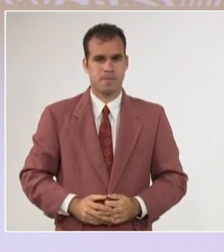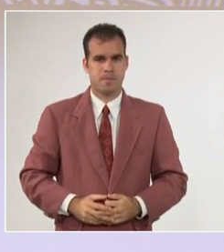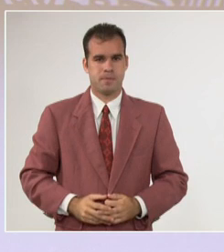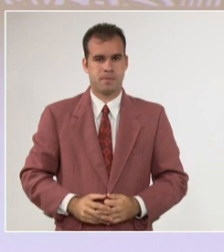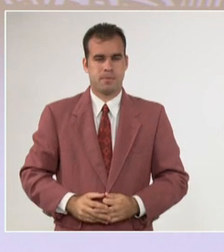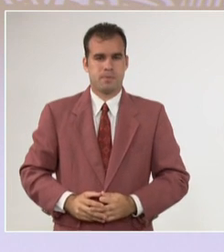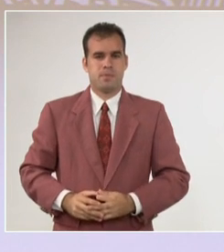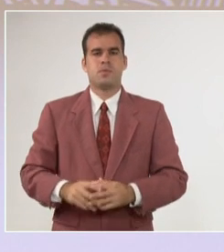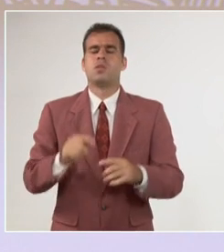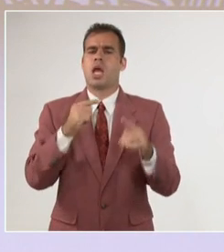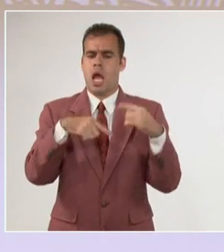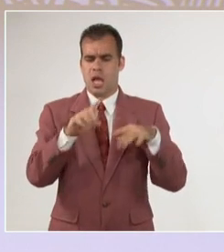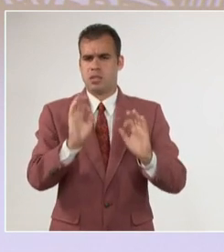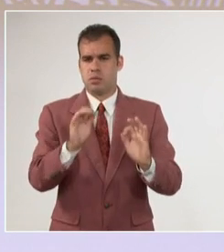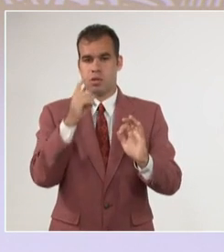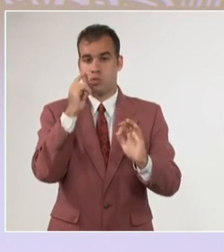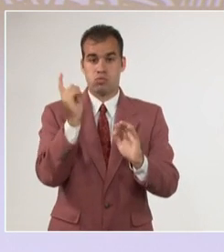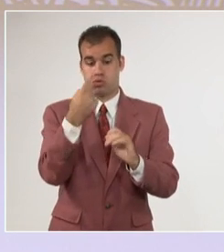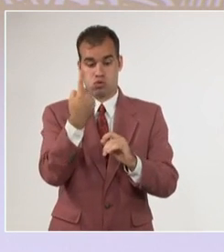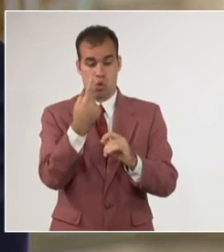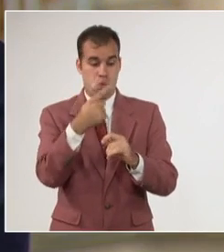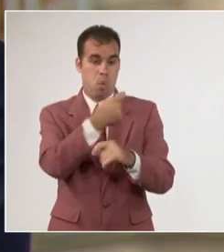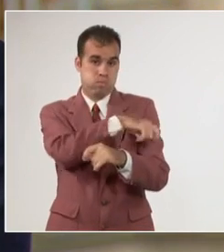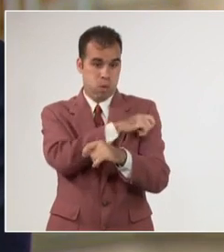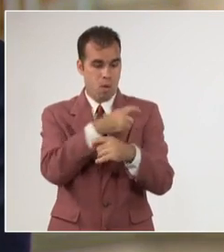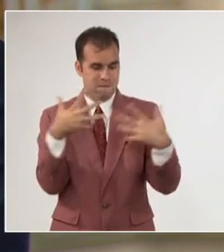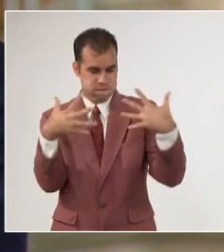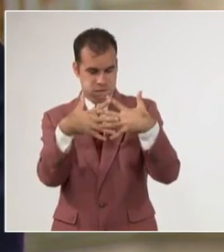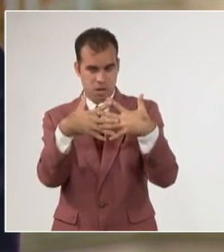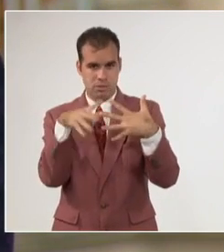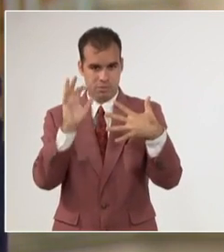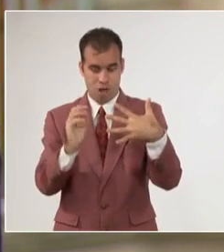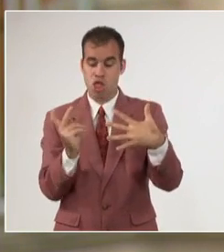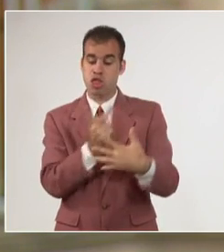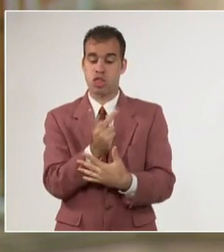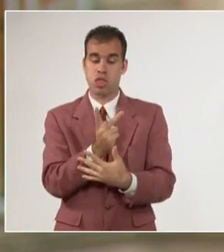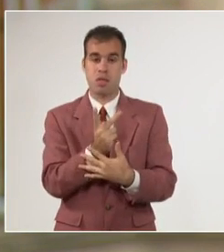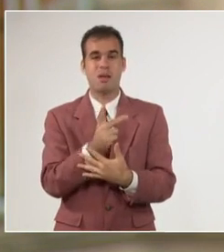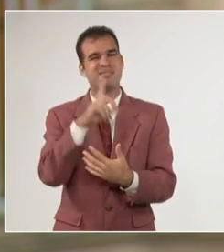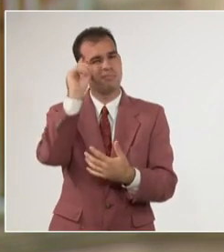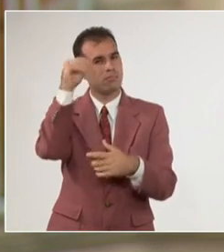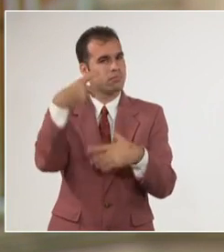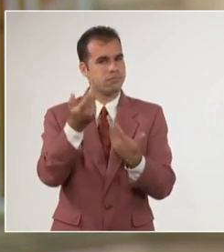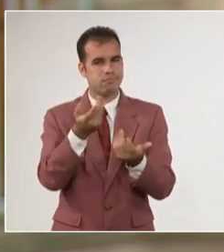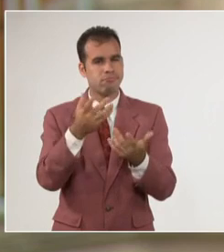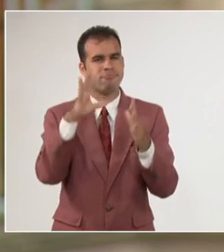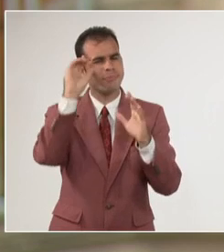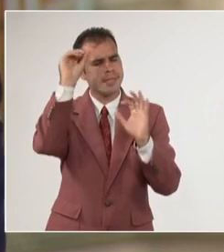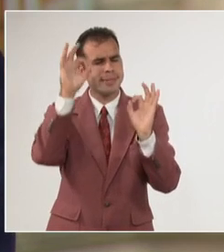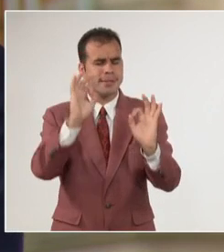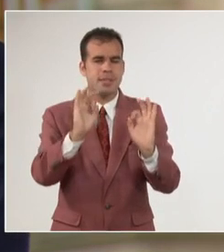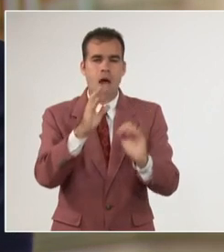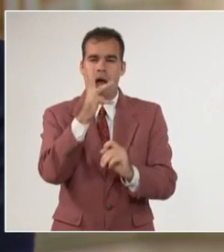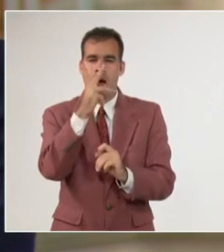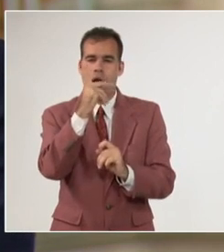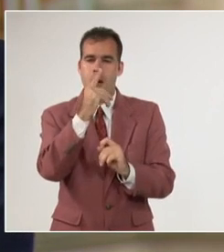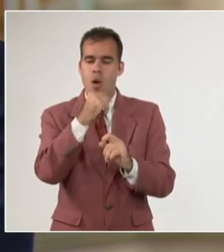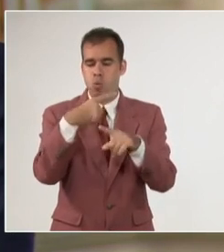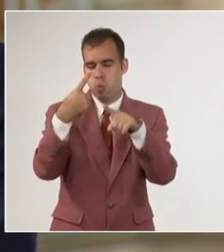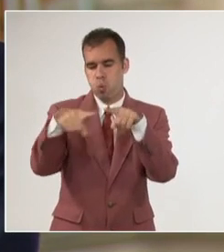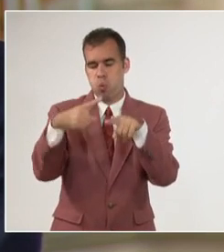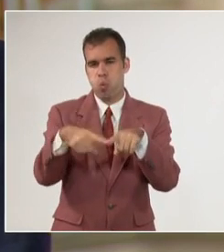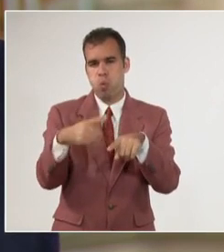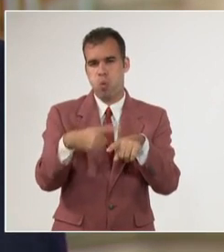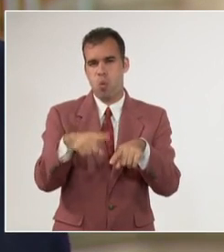une a nuestras tierras comienza con el deslumbramiento que nos provocan sus huellas profundas y diversas en